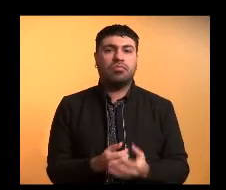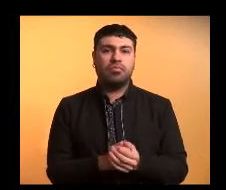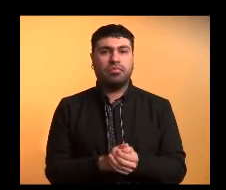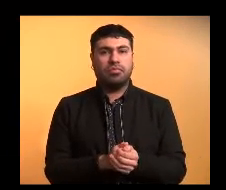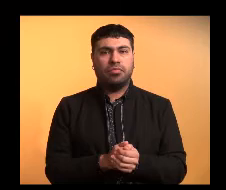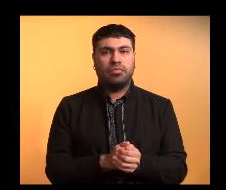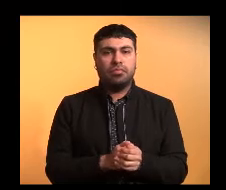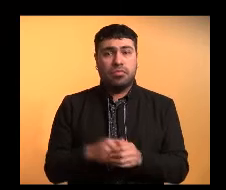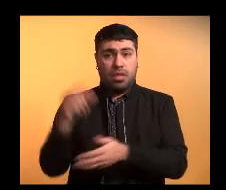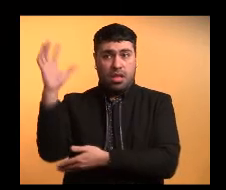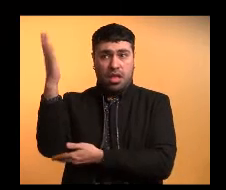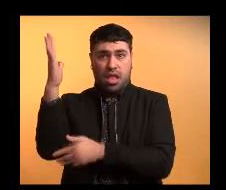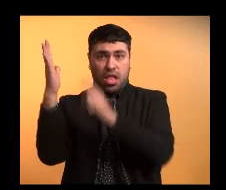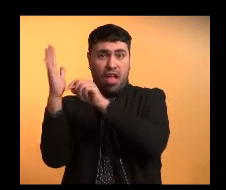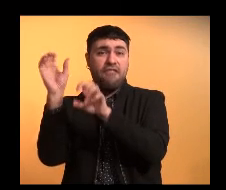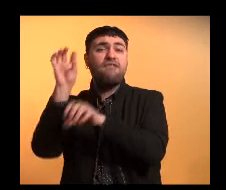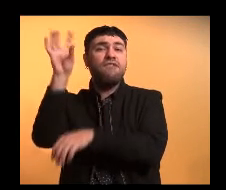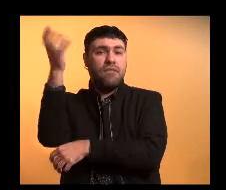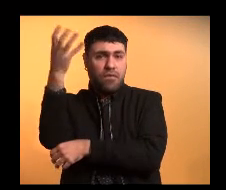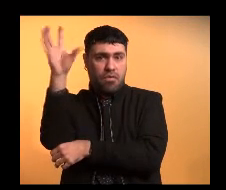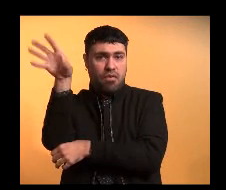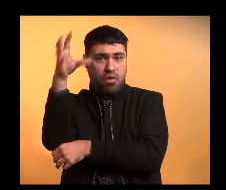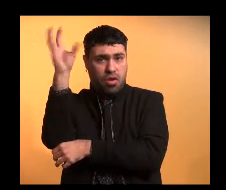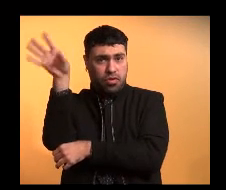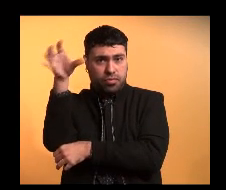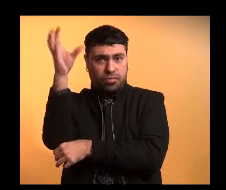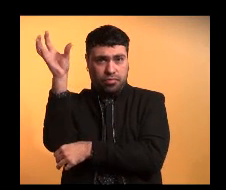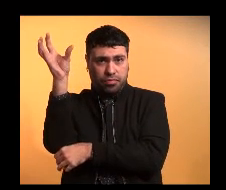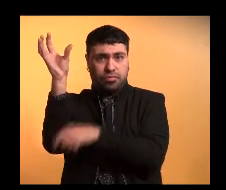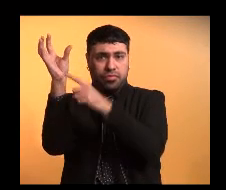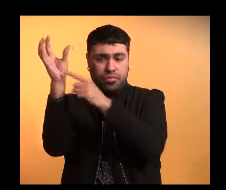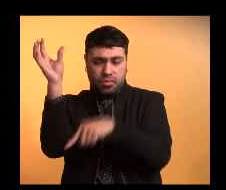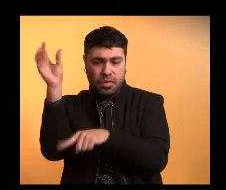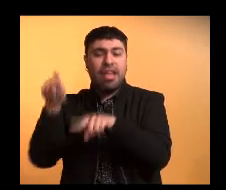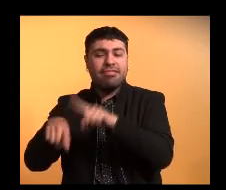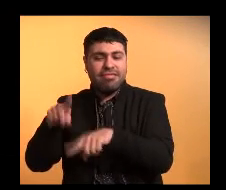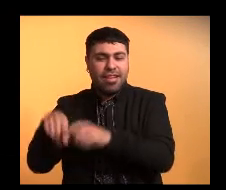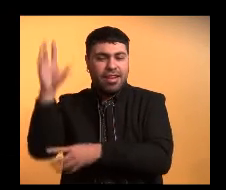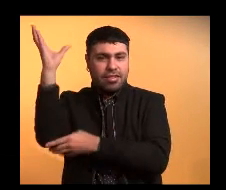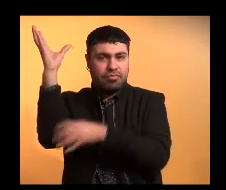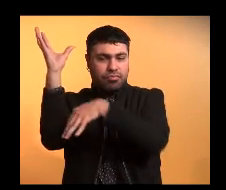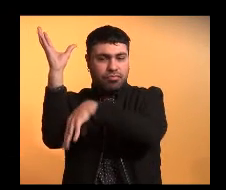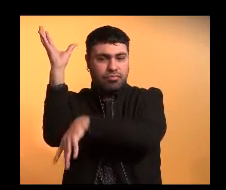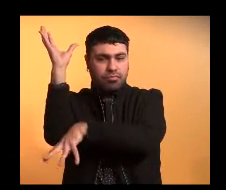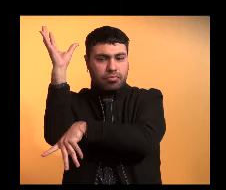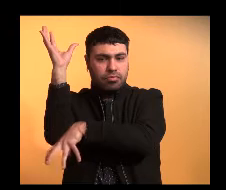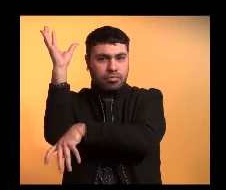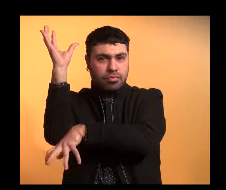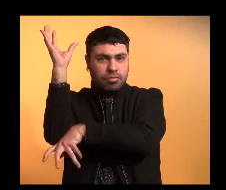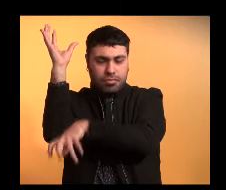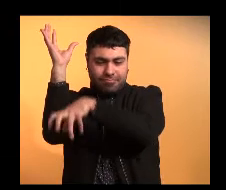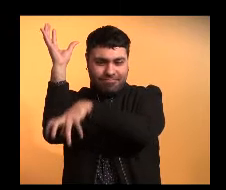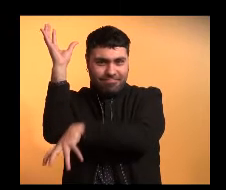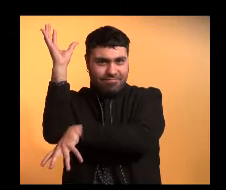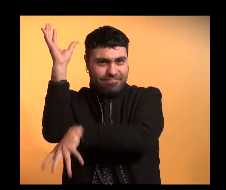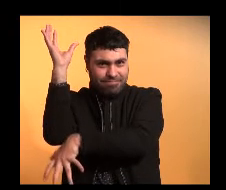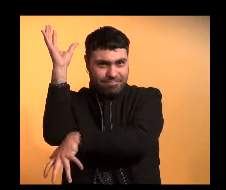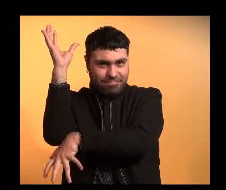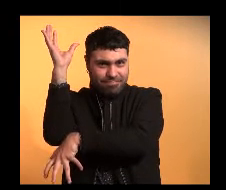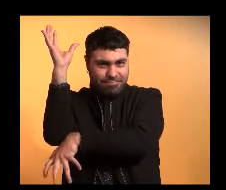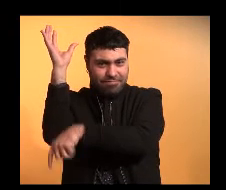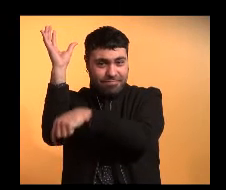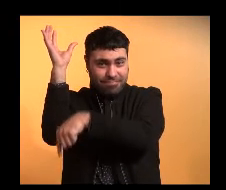una planta con flor, donde ustedes pueden ver que está en un macetero. Bueno, ahí hay tierra y están las raíces que les permiten adherirse a las plantas